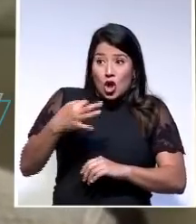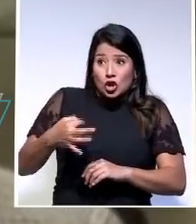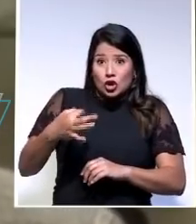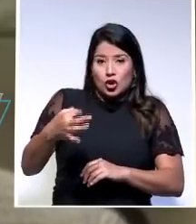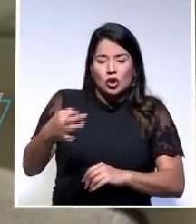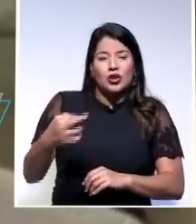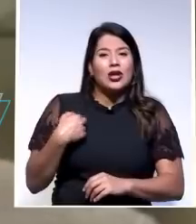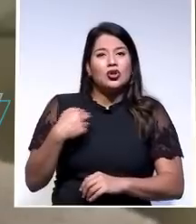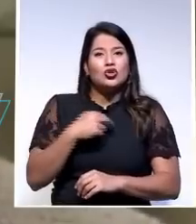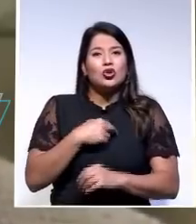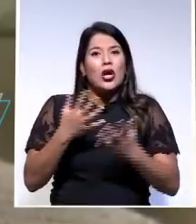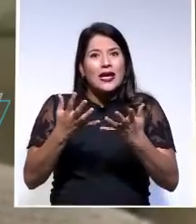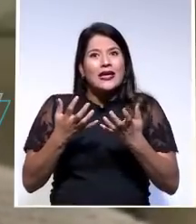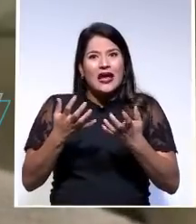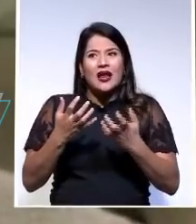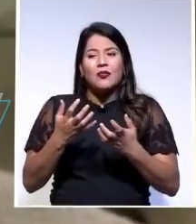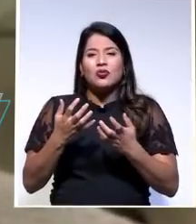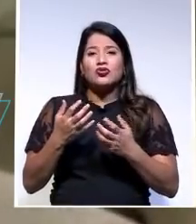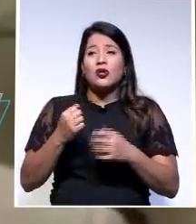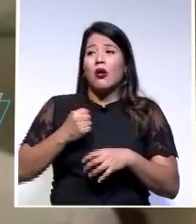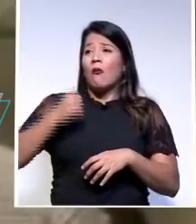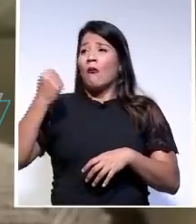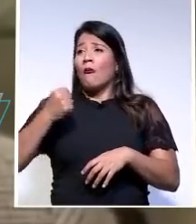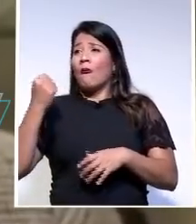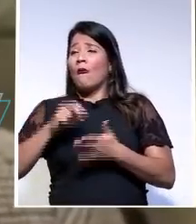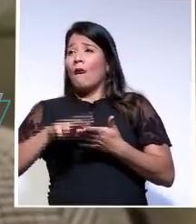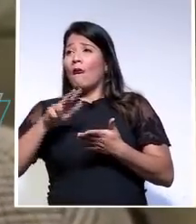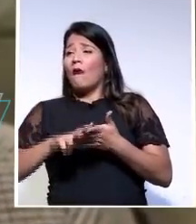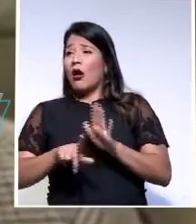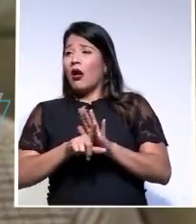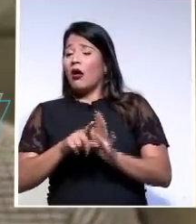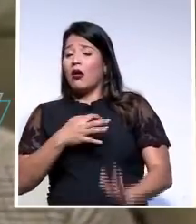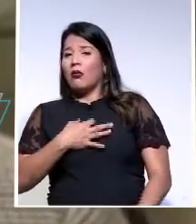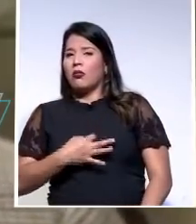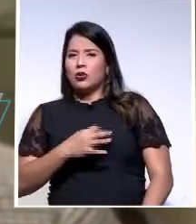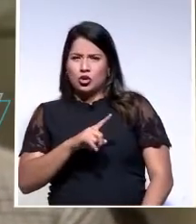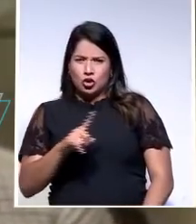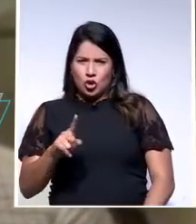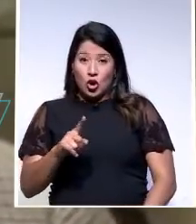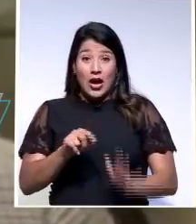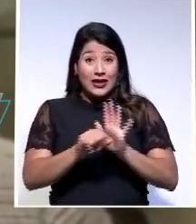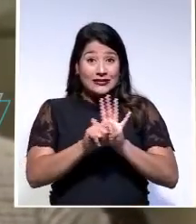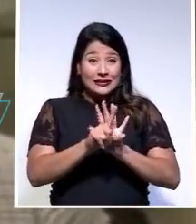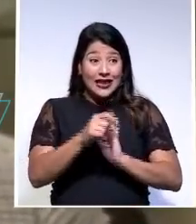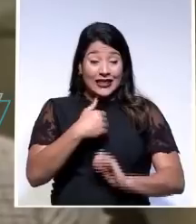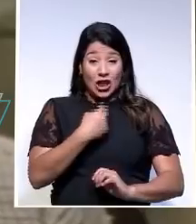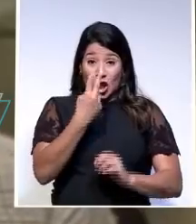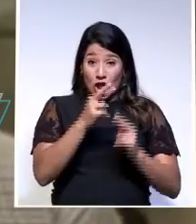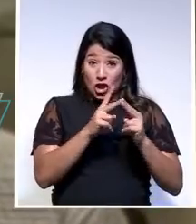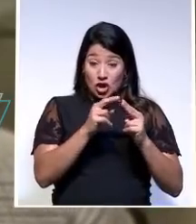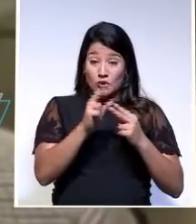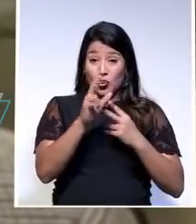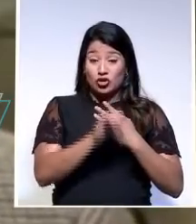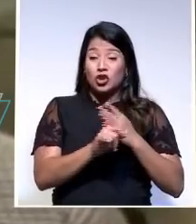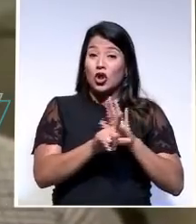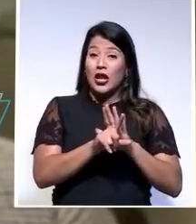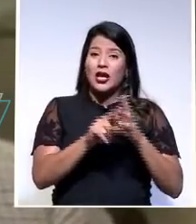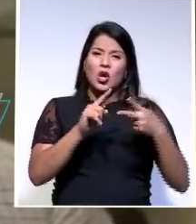queremos ponernos medallitas y hay dos proyectos de ley en la Asamblea Legislativa, uno que se llama